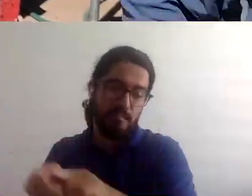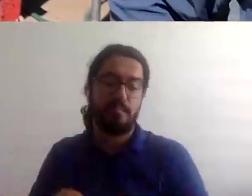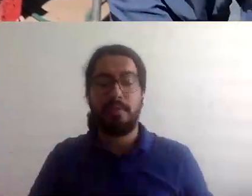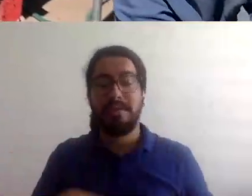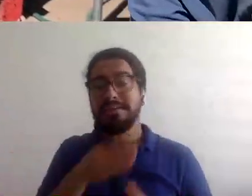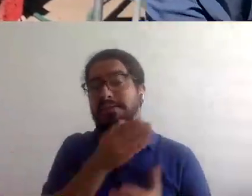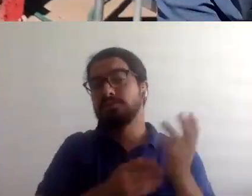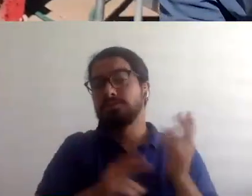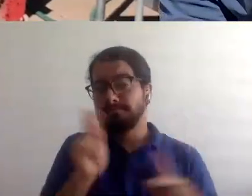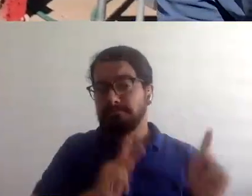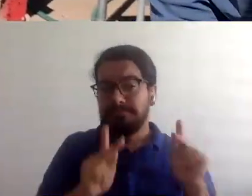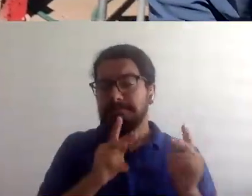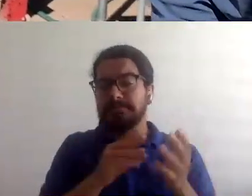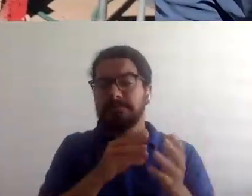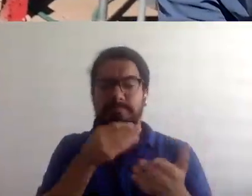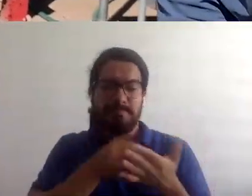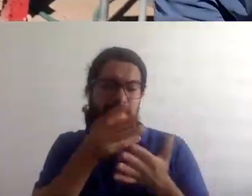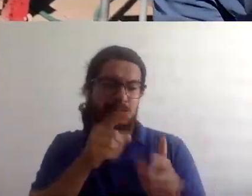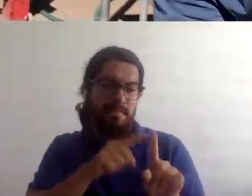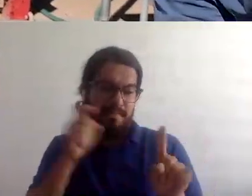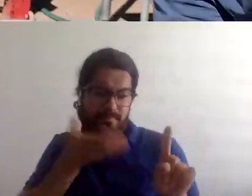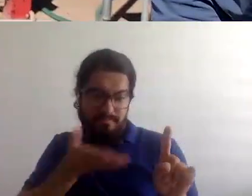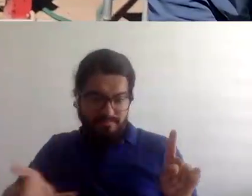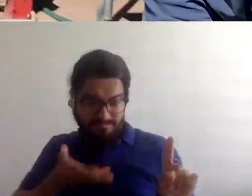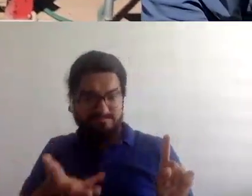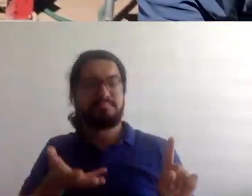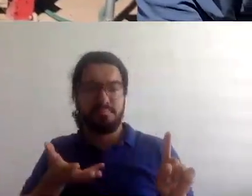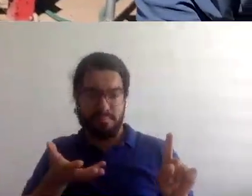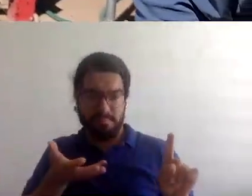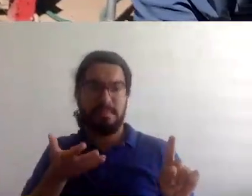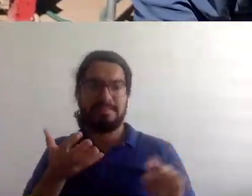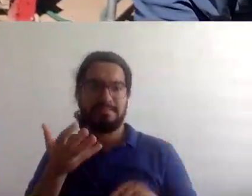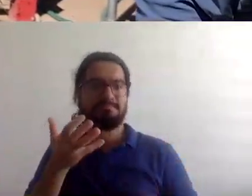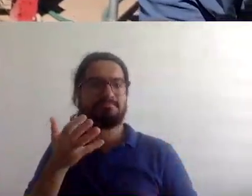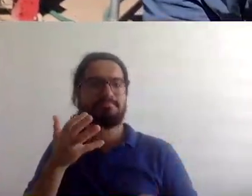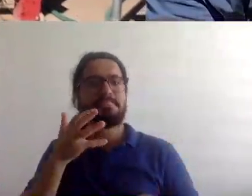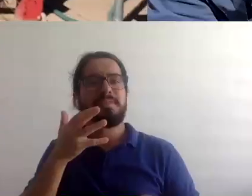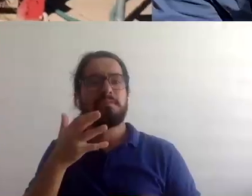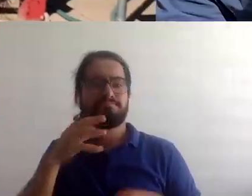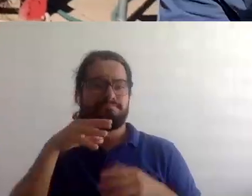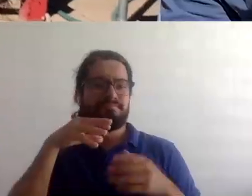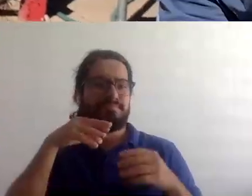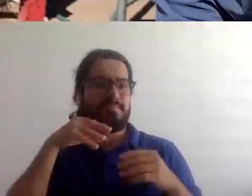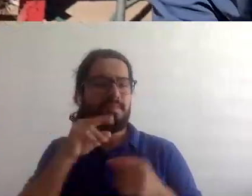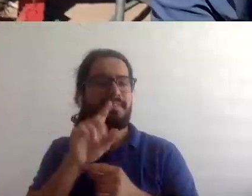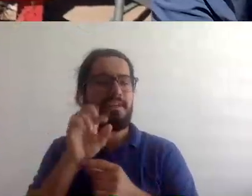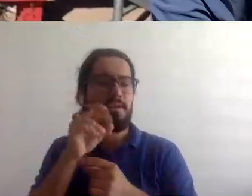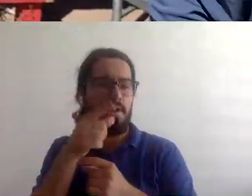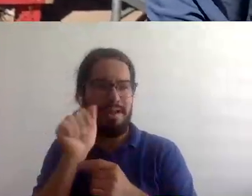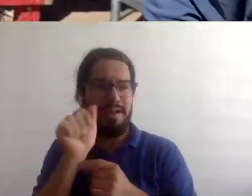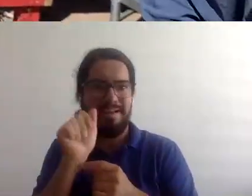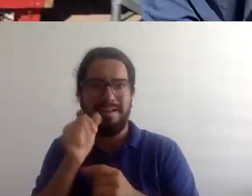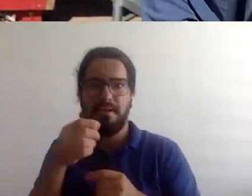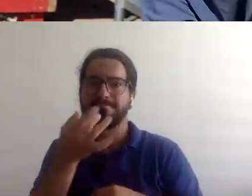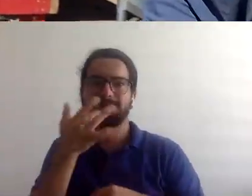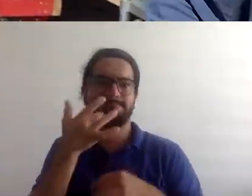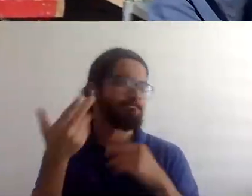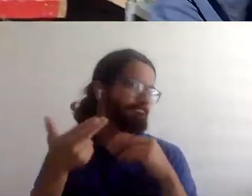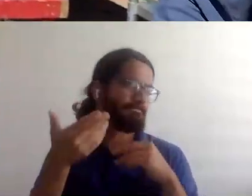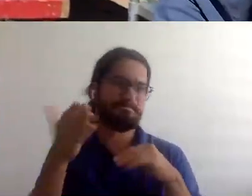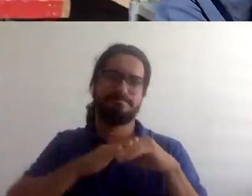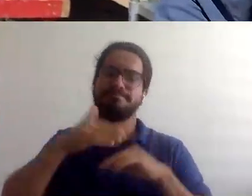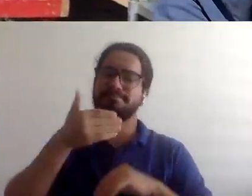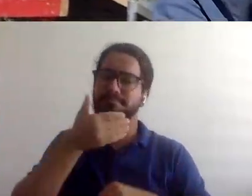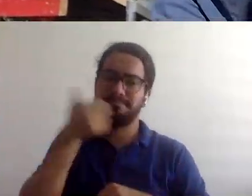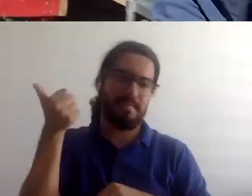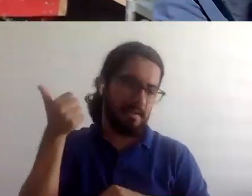dicen que sabe muy rica cuando se cose y se le pone queso encima nada más, y a ellos les fascina con queso encima. Pues cada hemos